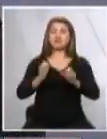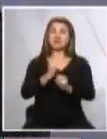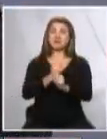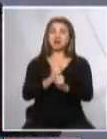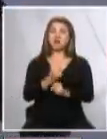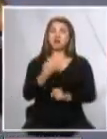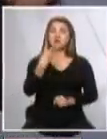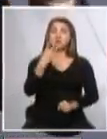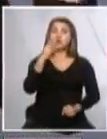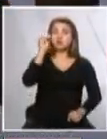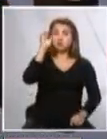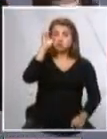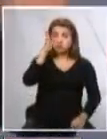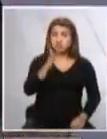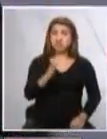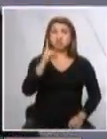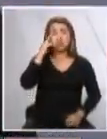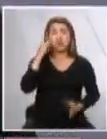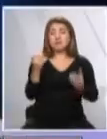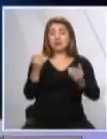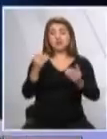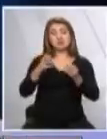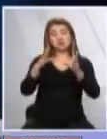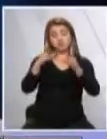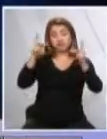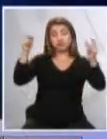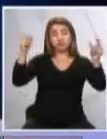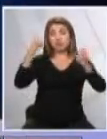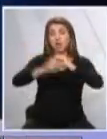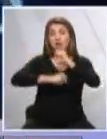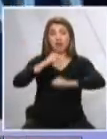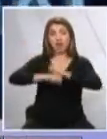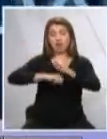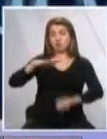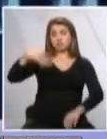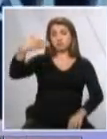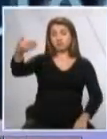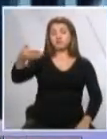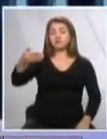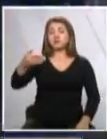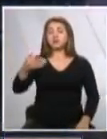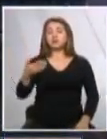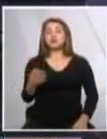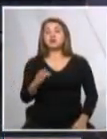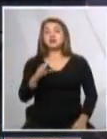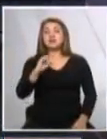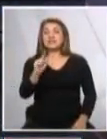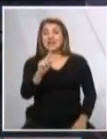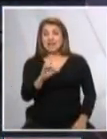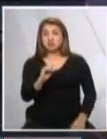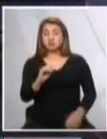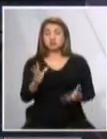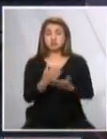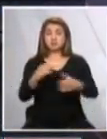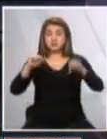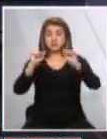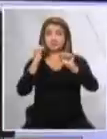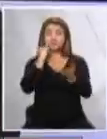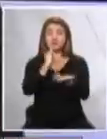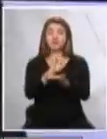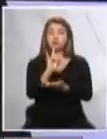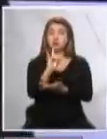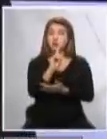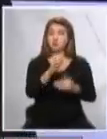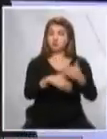crecer al 4% se fumaría, pero por muchos años. Alberto. Bueno, el caso boliviano, hay que decir que es un caso sumamente exitoso. La institucionalidad boliviana